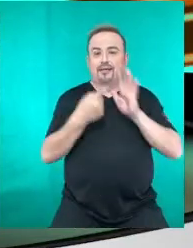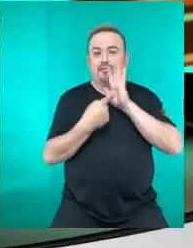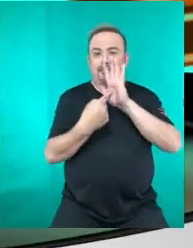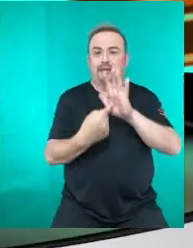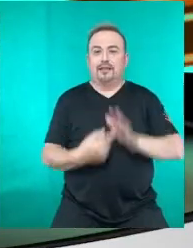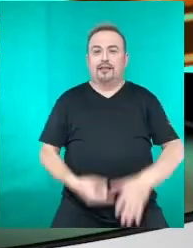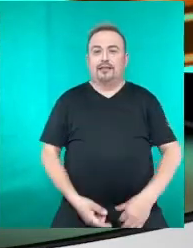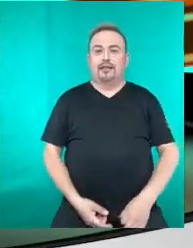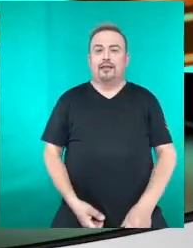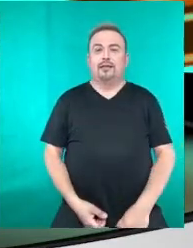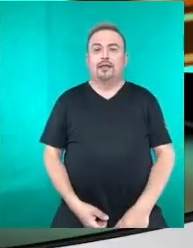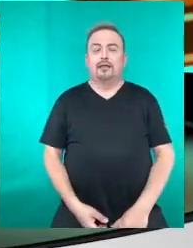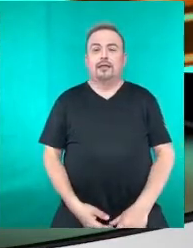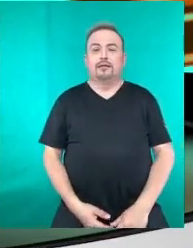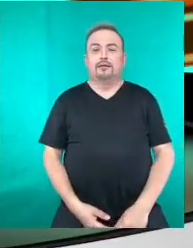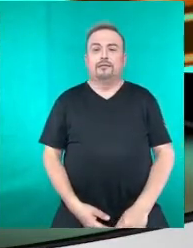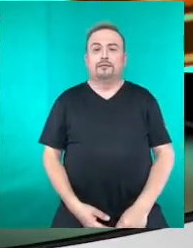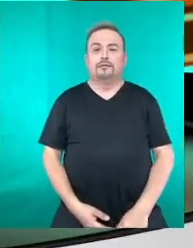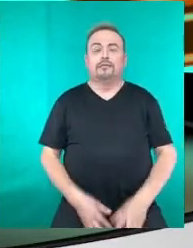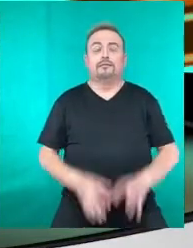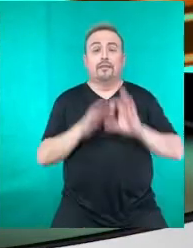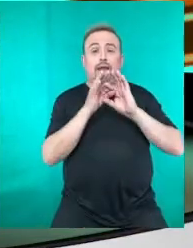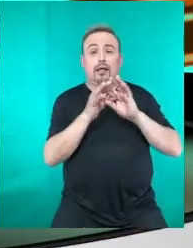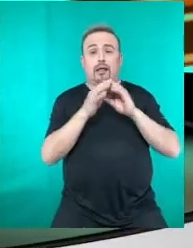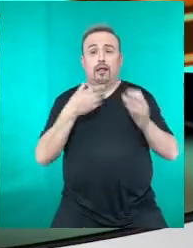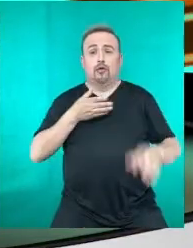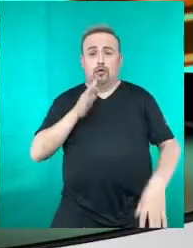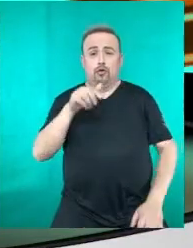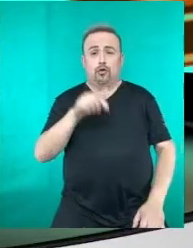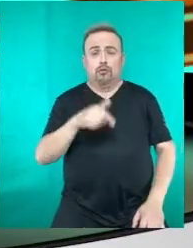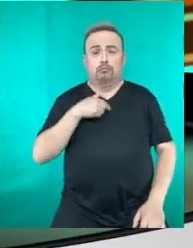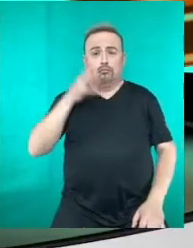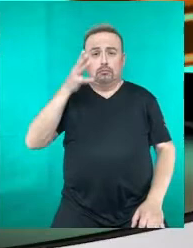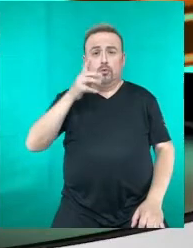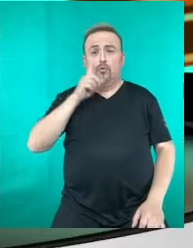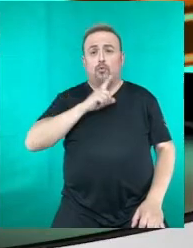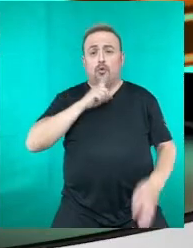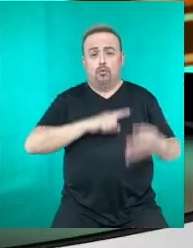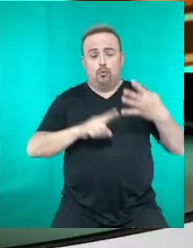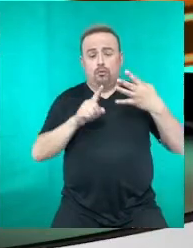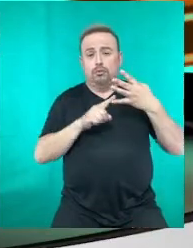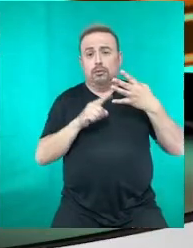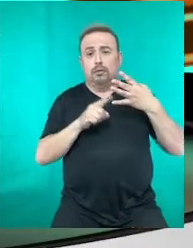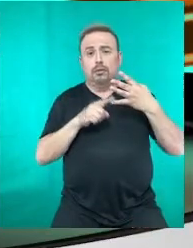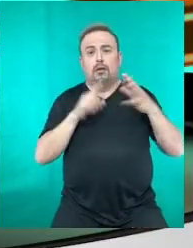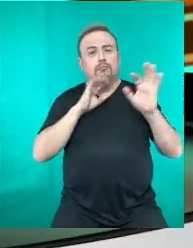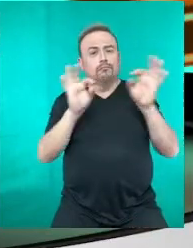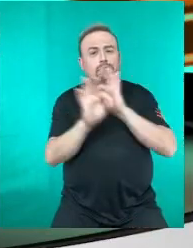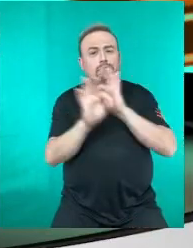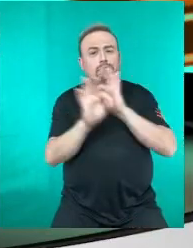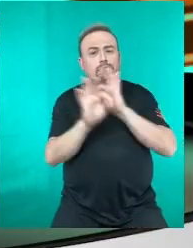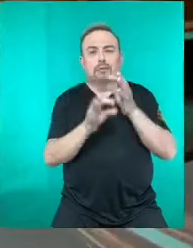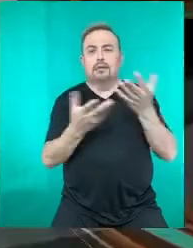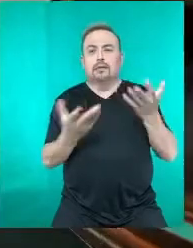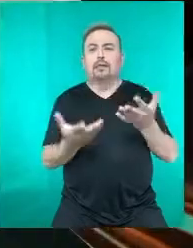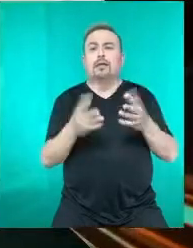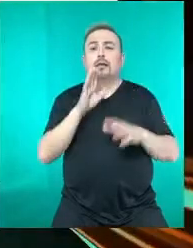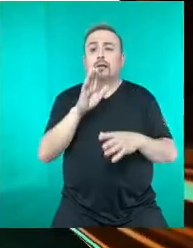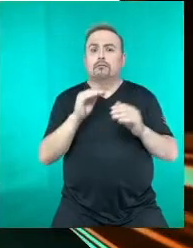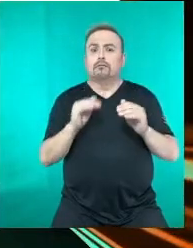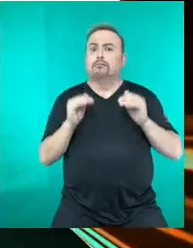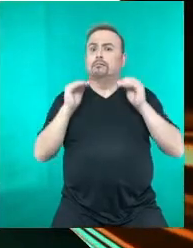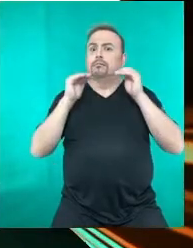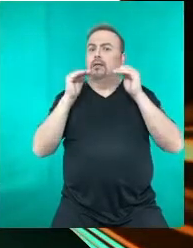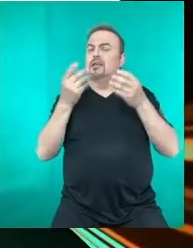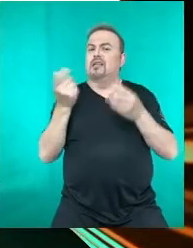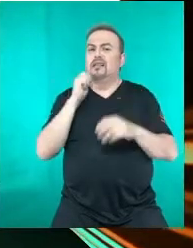sí. Gracias, Alberto. Yo continúo entonces con el último punto, que es un poco explicarles a alto nivel en qué consiste